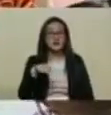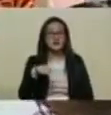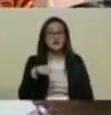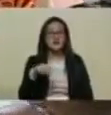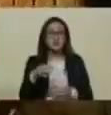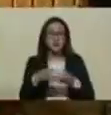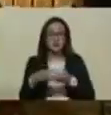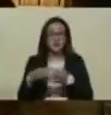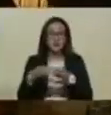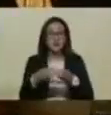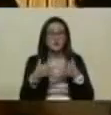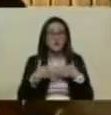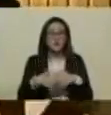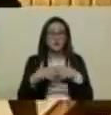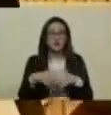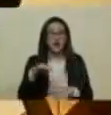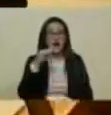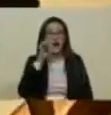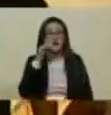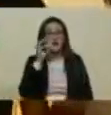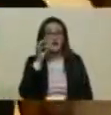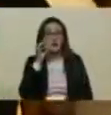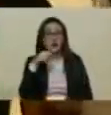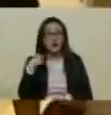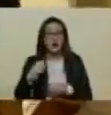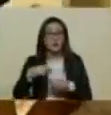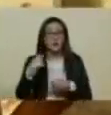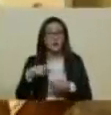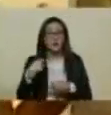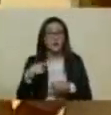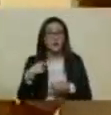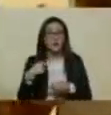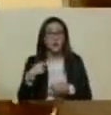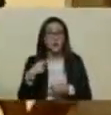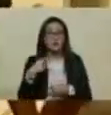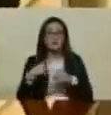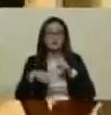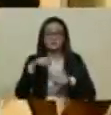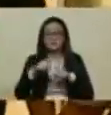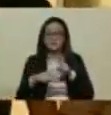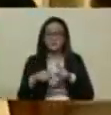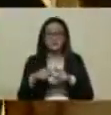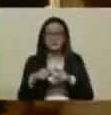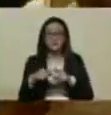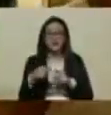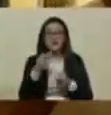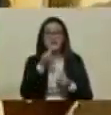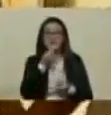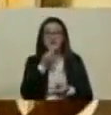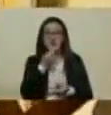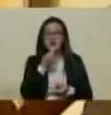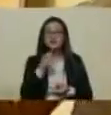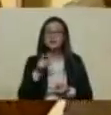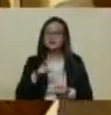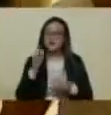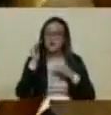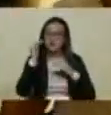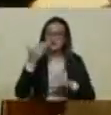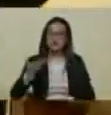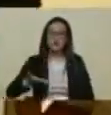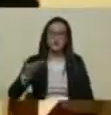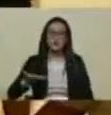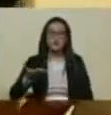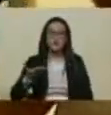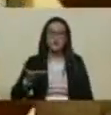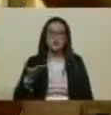la productividad de café, de cambur y de hortalizas, pues requieren de esa atención